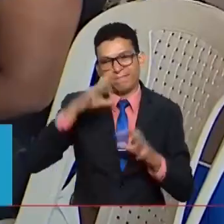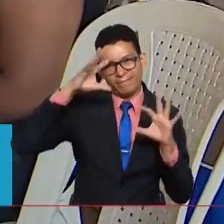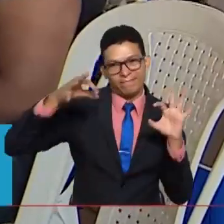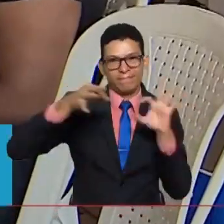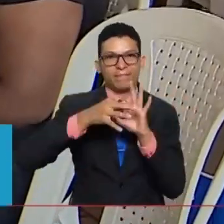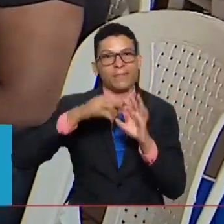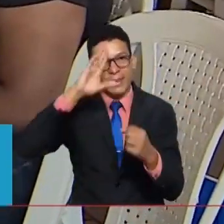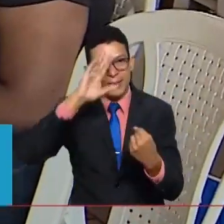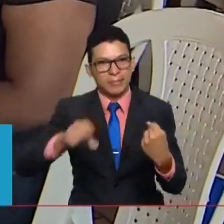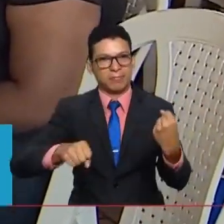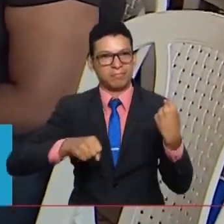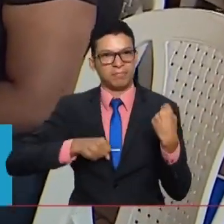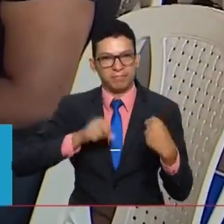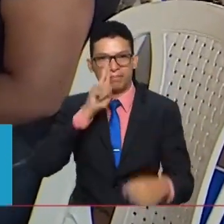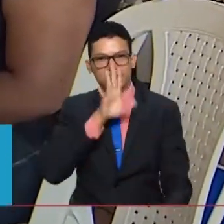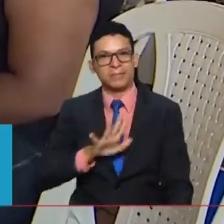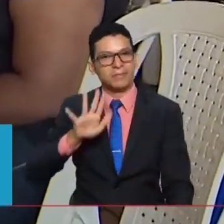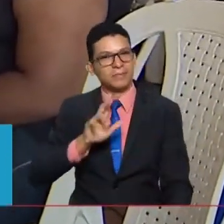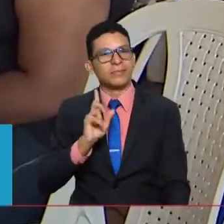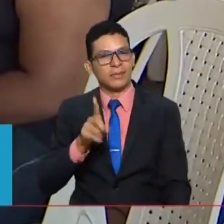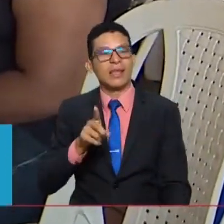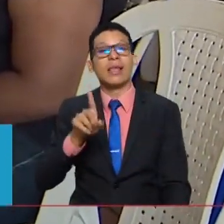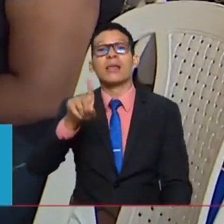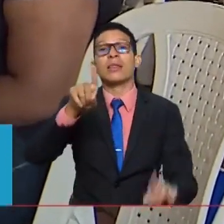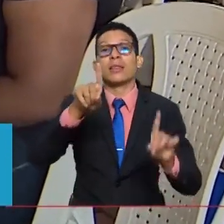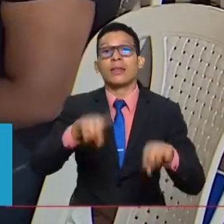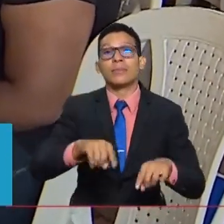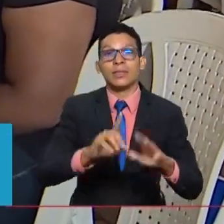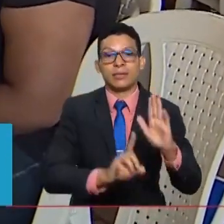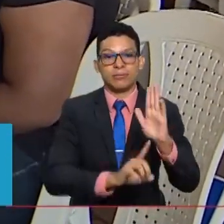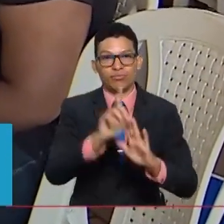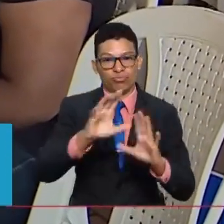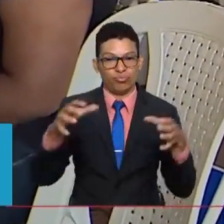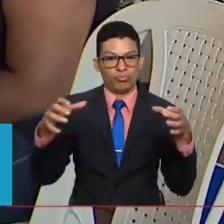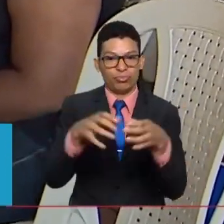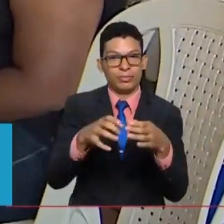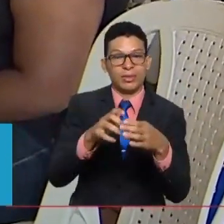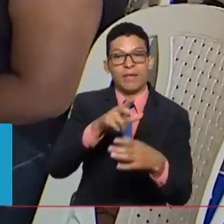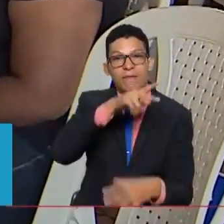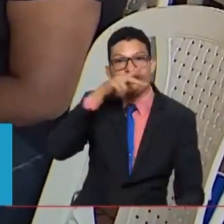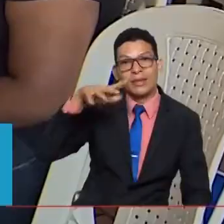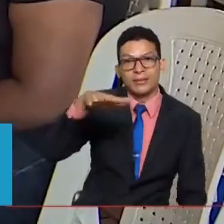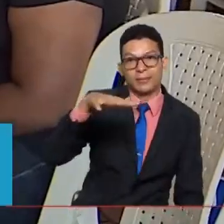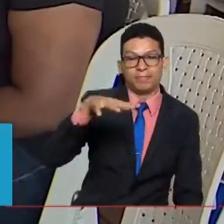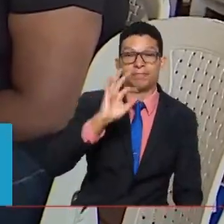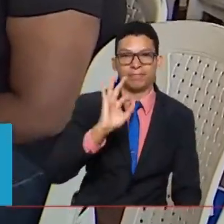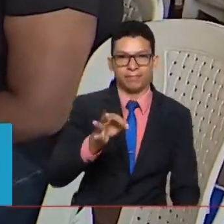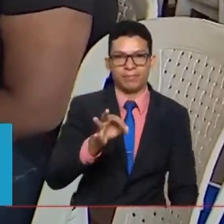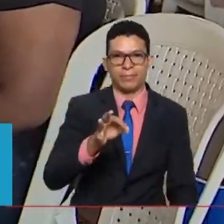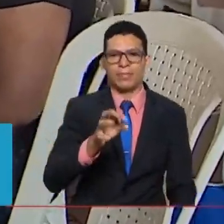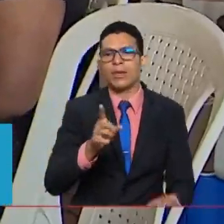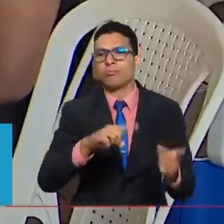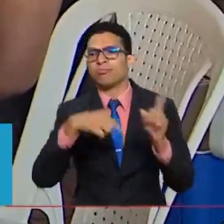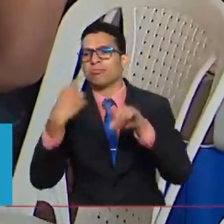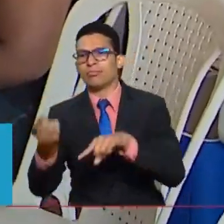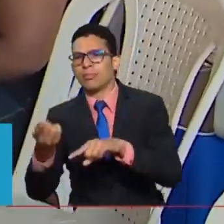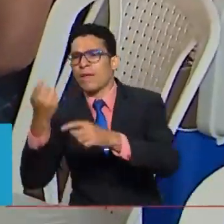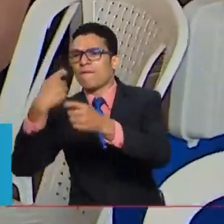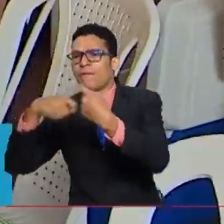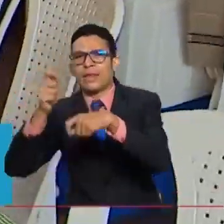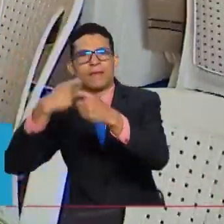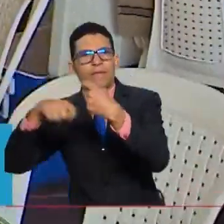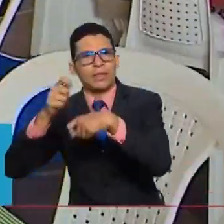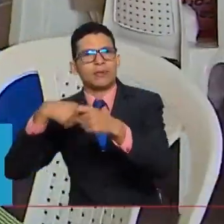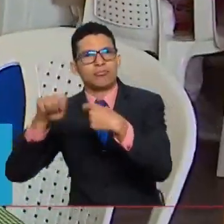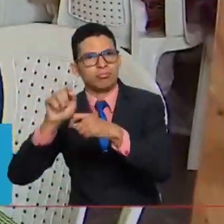el Ejército Nacional y también con la Agencia de Desarrollo Rural. Paralelo a esto tenemos una rueda de negocios muy